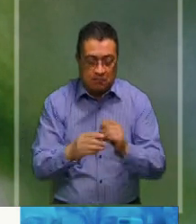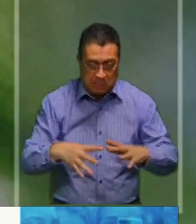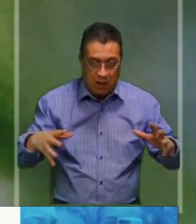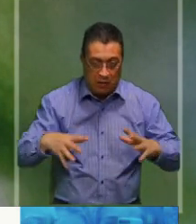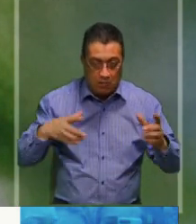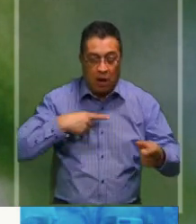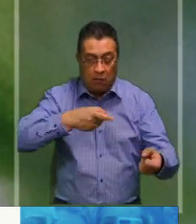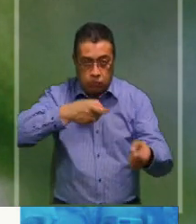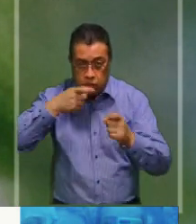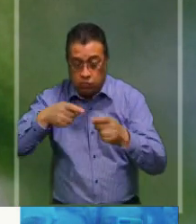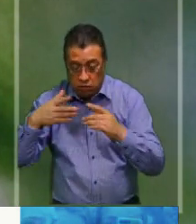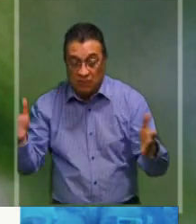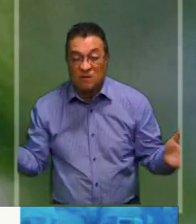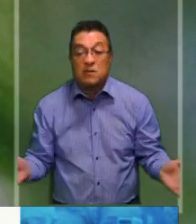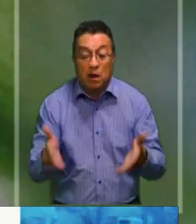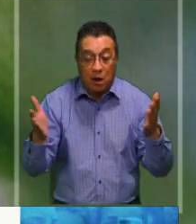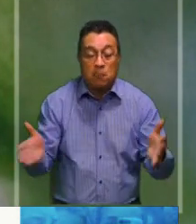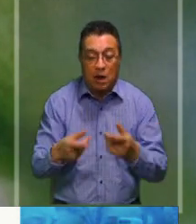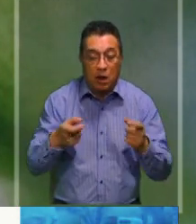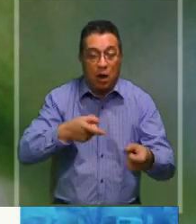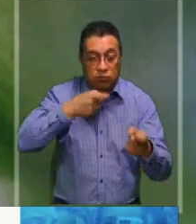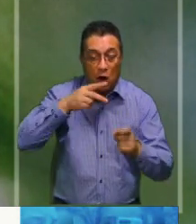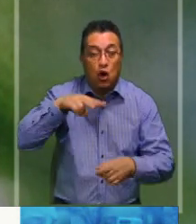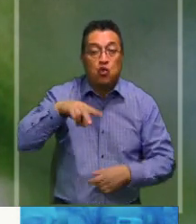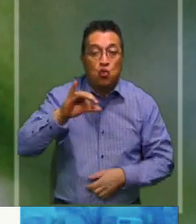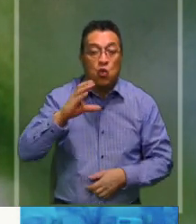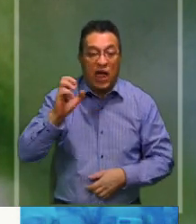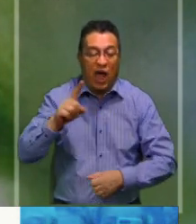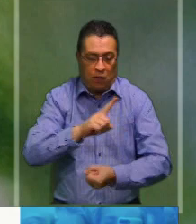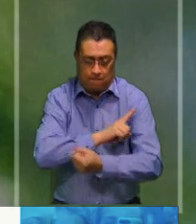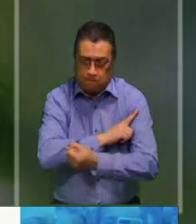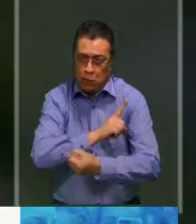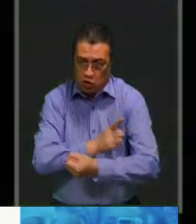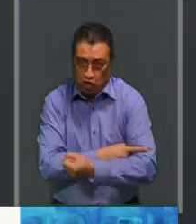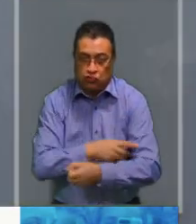armamento y estimular la producción de armas nucleares poderosas.